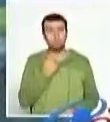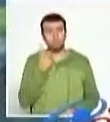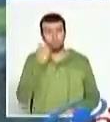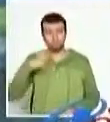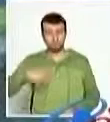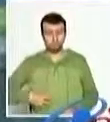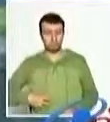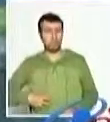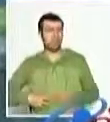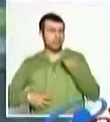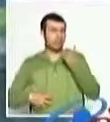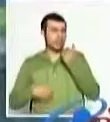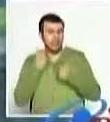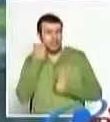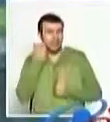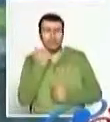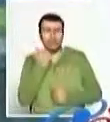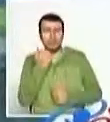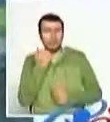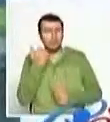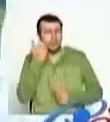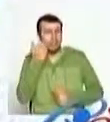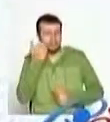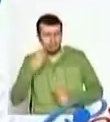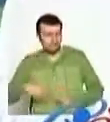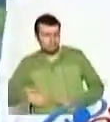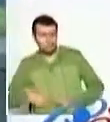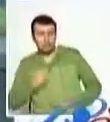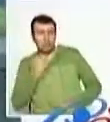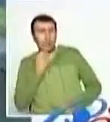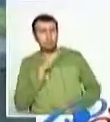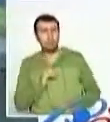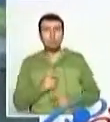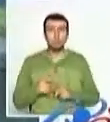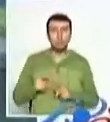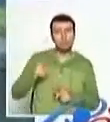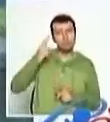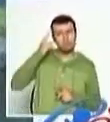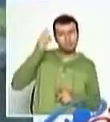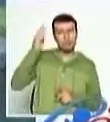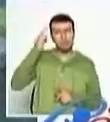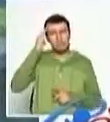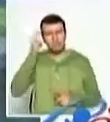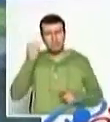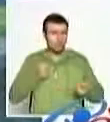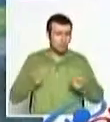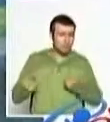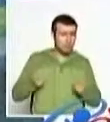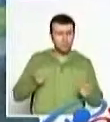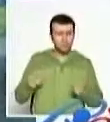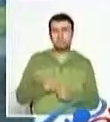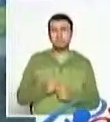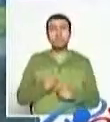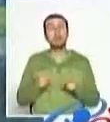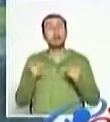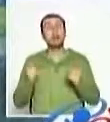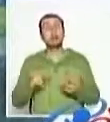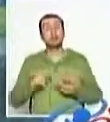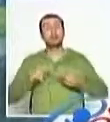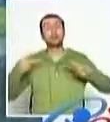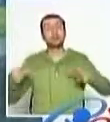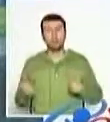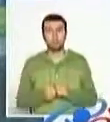a través de síntomas en ese órgano, pero que había que tratarlos era desde el punto de vista mental. y ahora pensamos también lo contrario.